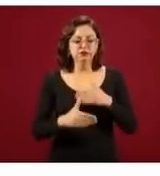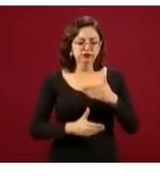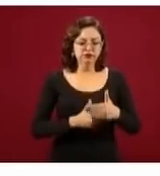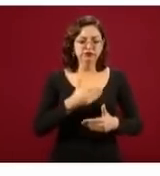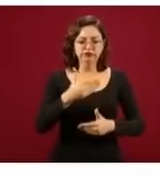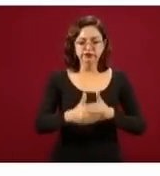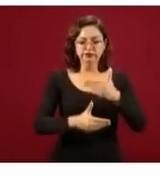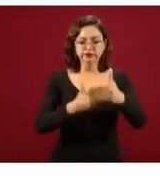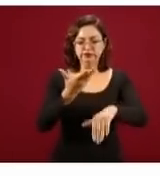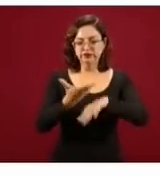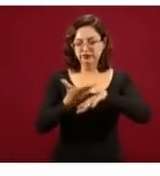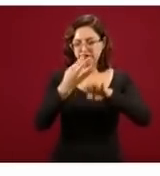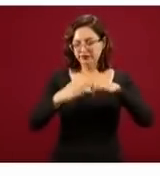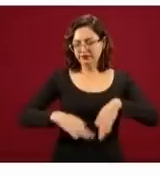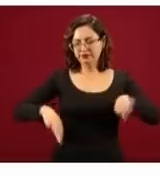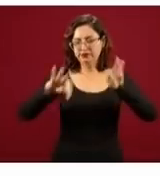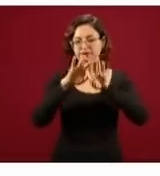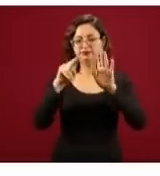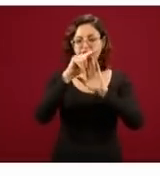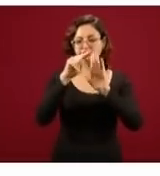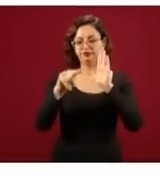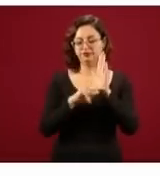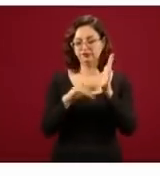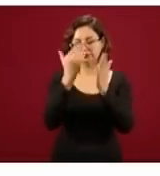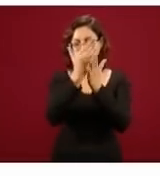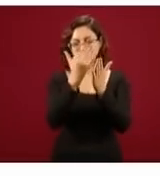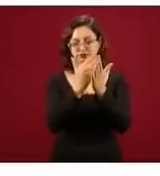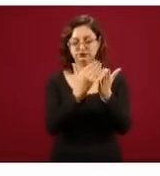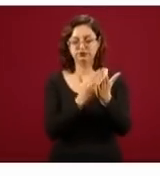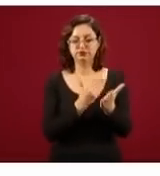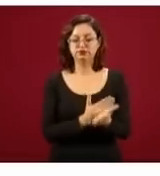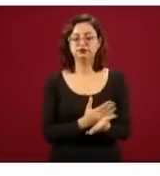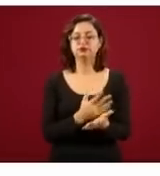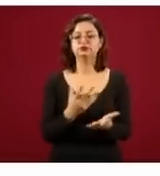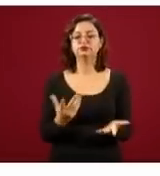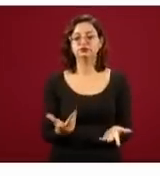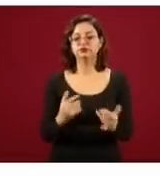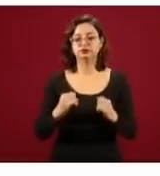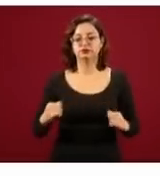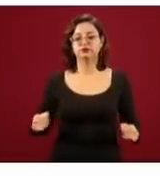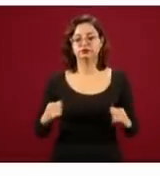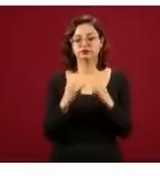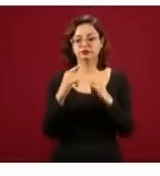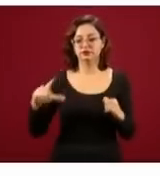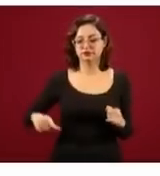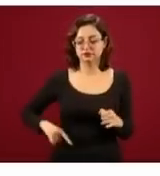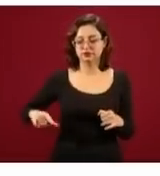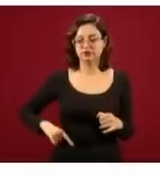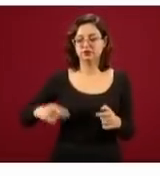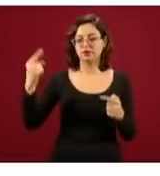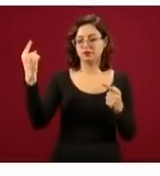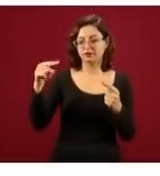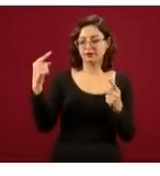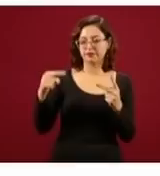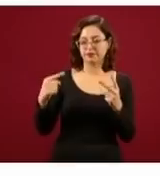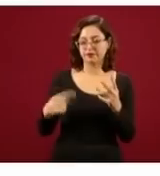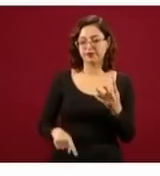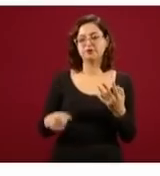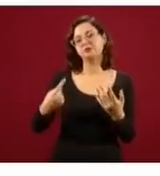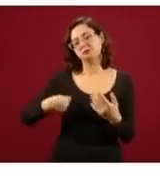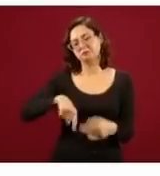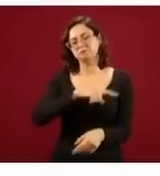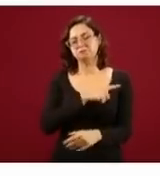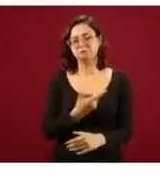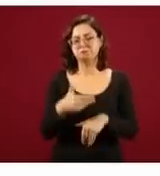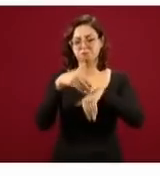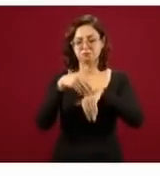son fundamentales de acuerdo a la normatividad que establecen las distintas instancias del gobierno, aquí en el caso tanto de